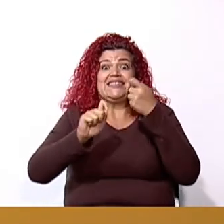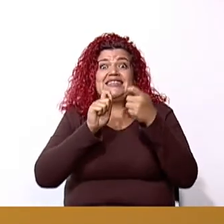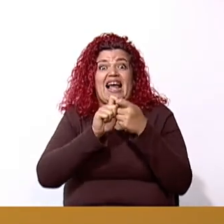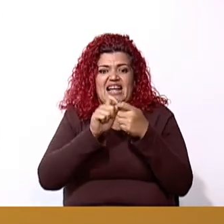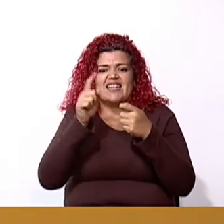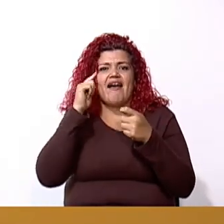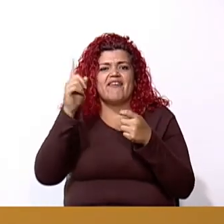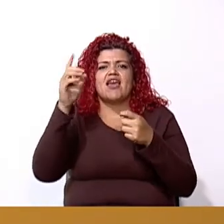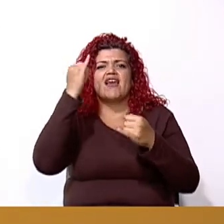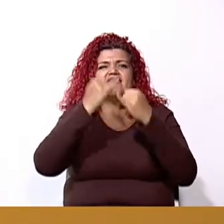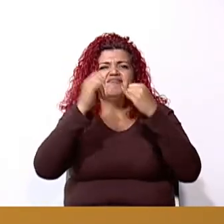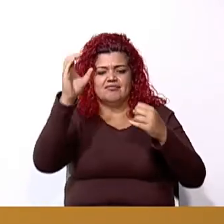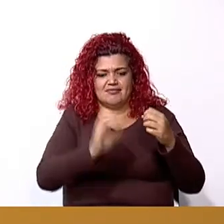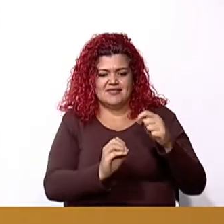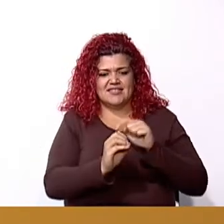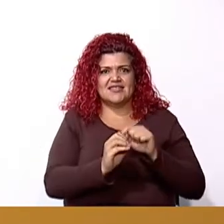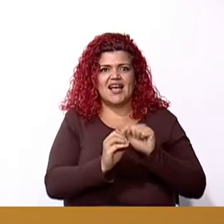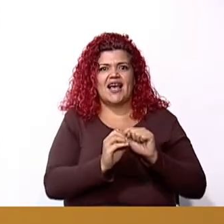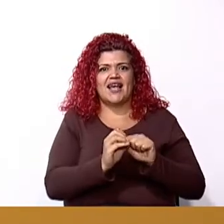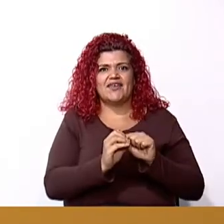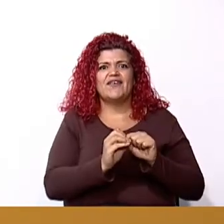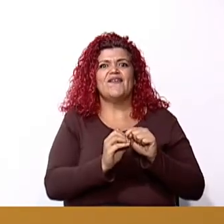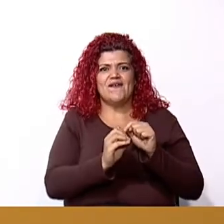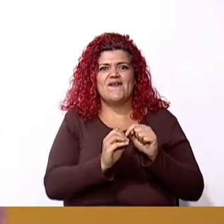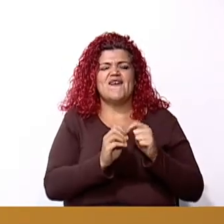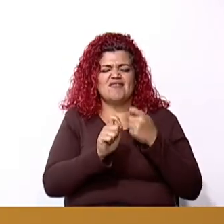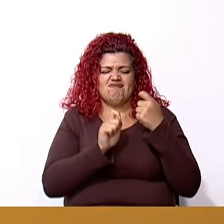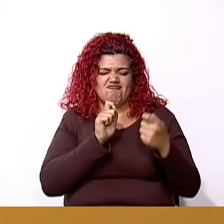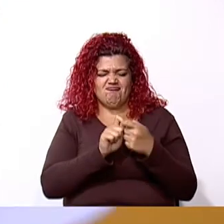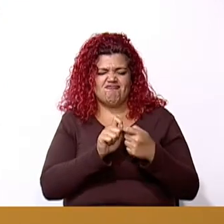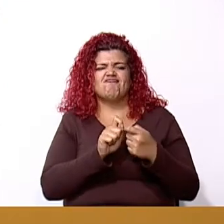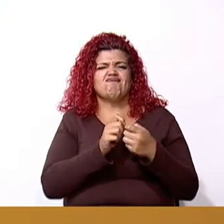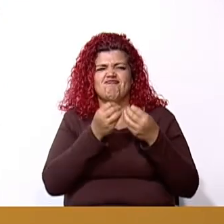su residuo es 0.